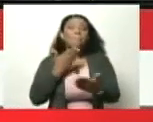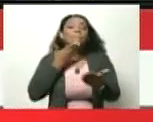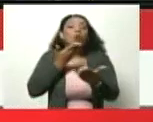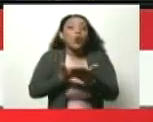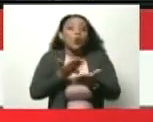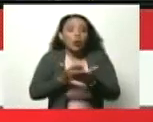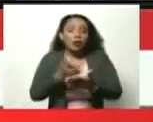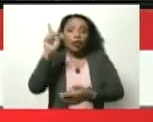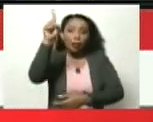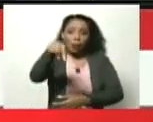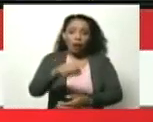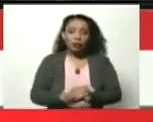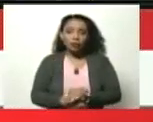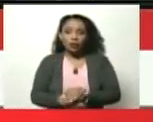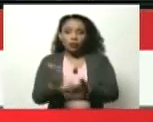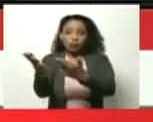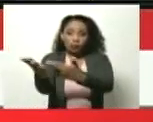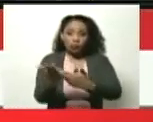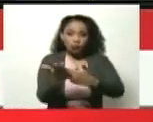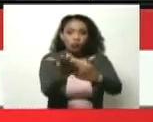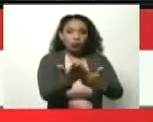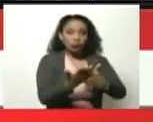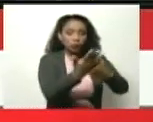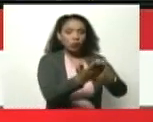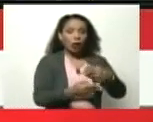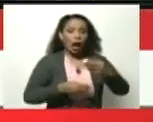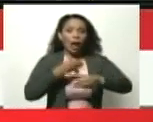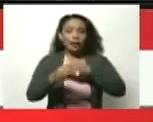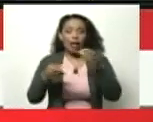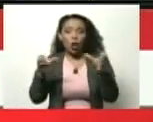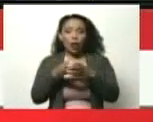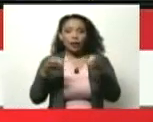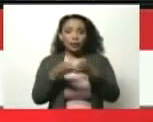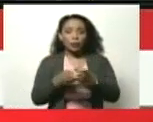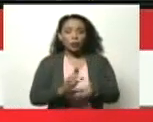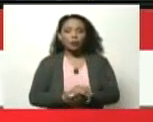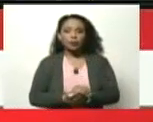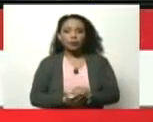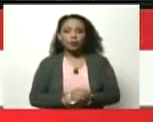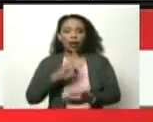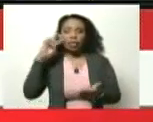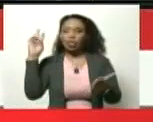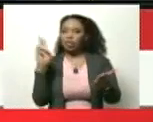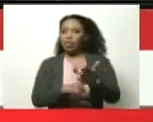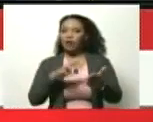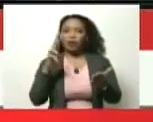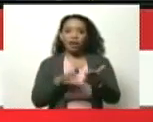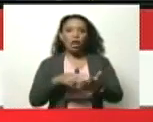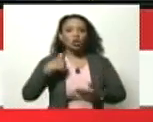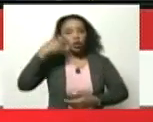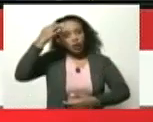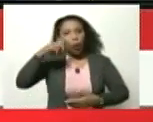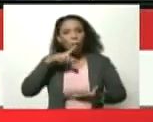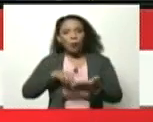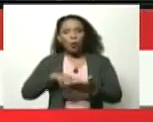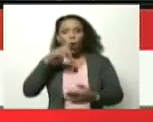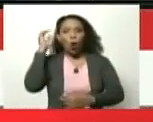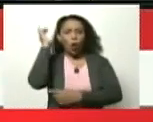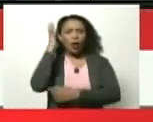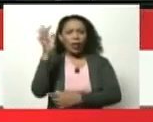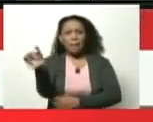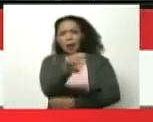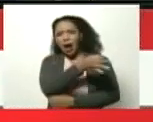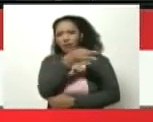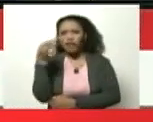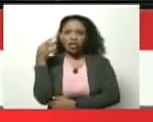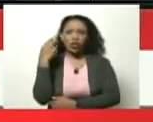propuestas que se han recibido también para la conformación de estos equipos. En verdad, creo que hemos cumplido una jornada